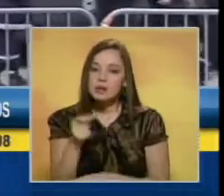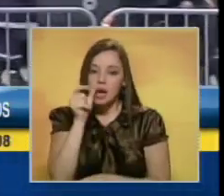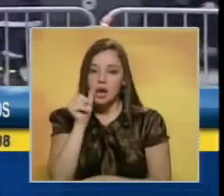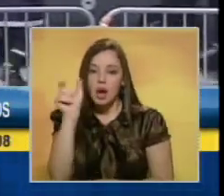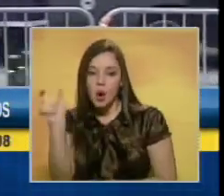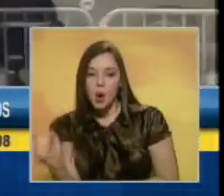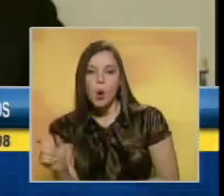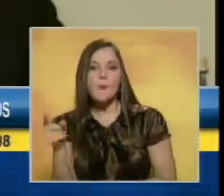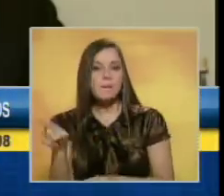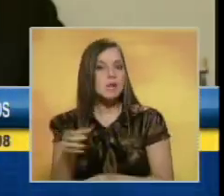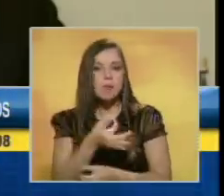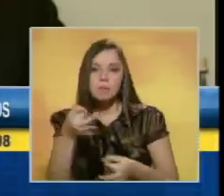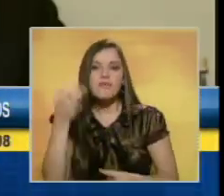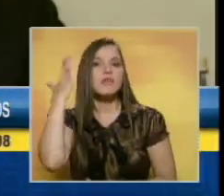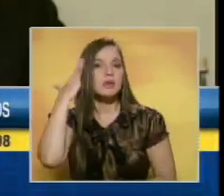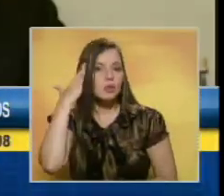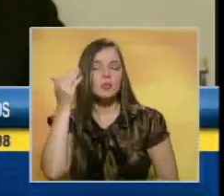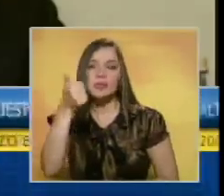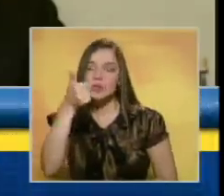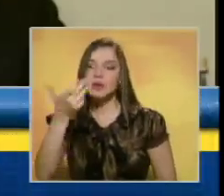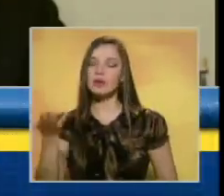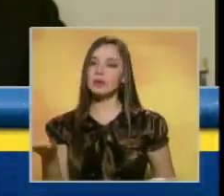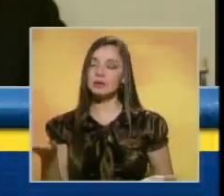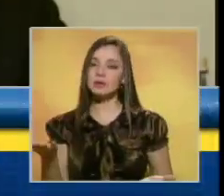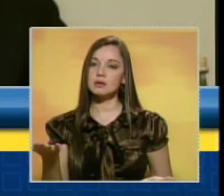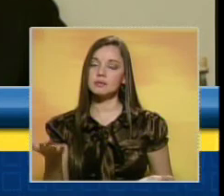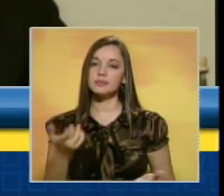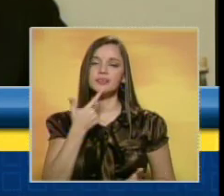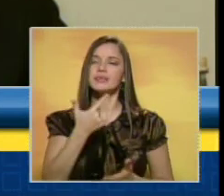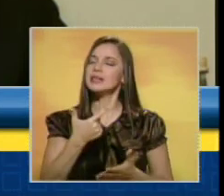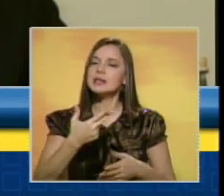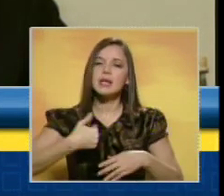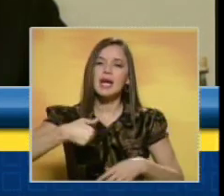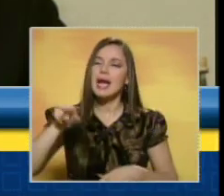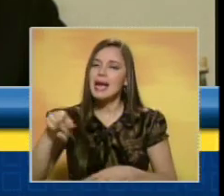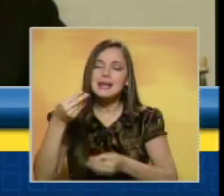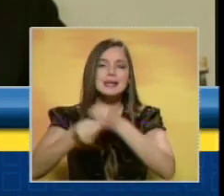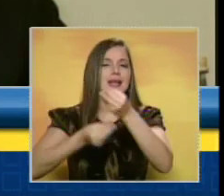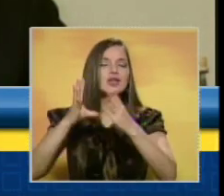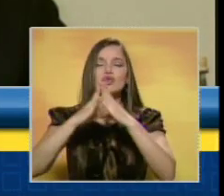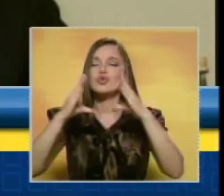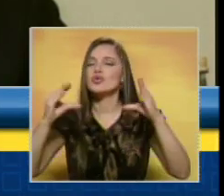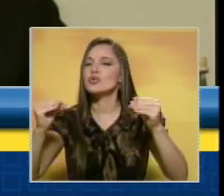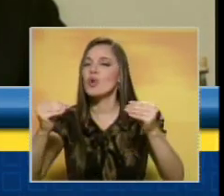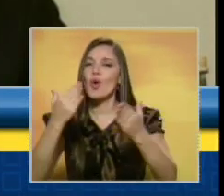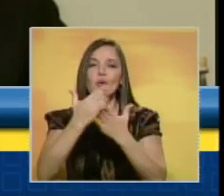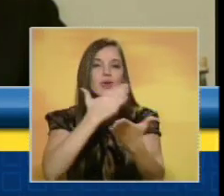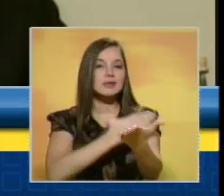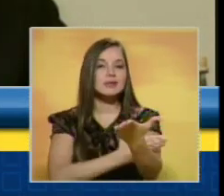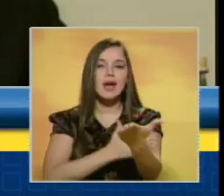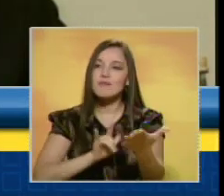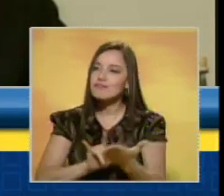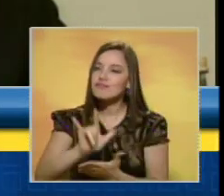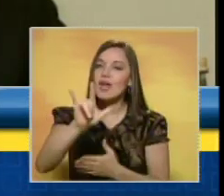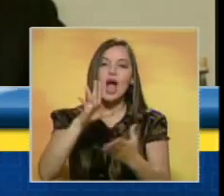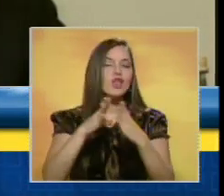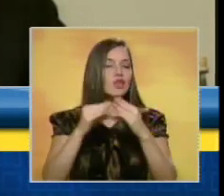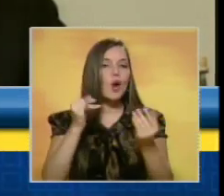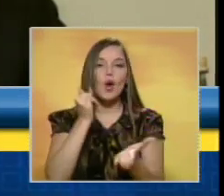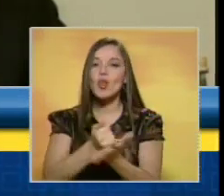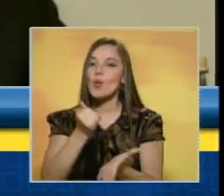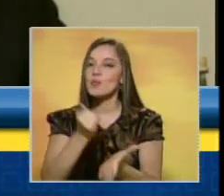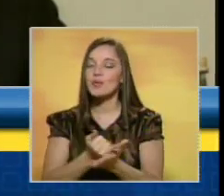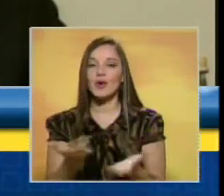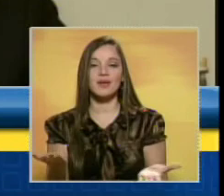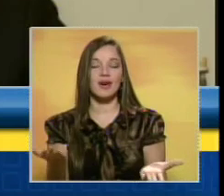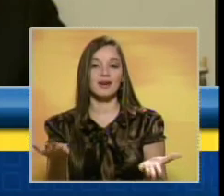se encontraba en perfectas condiciones. Pasó todas las pruebas médicas, todos los exámenes de vuelos y todas las revisiones y